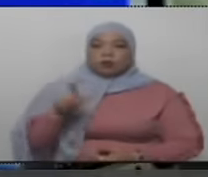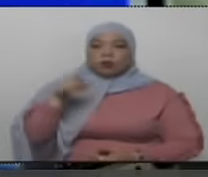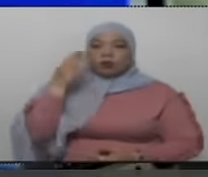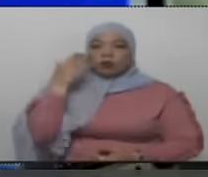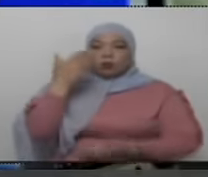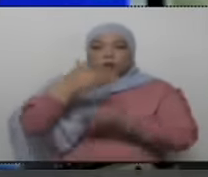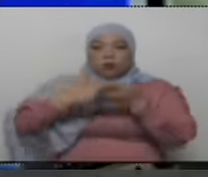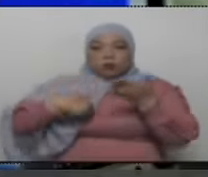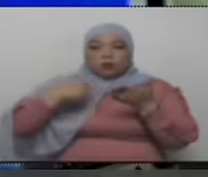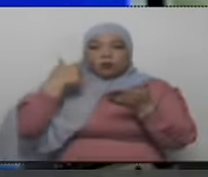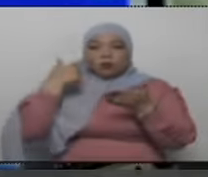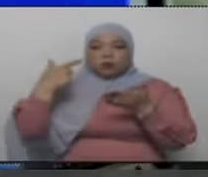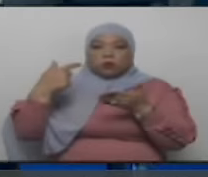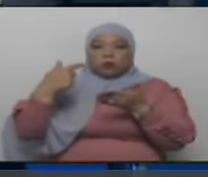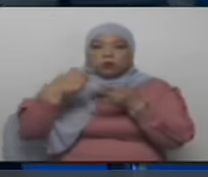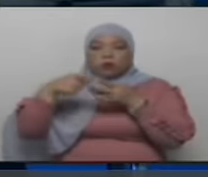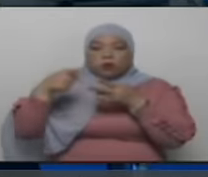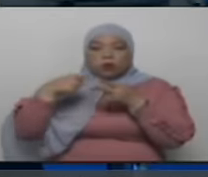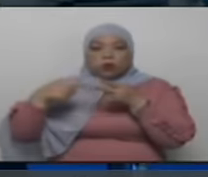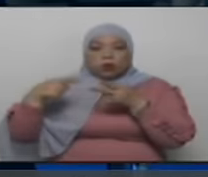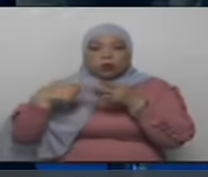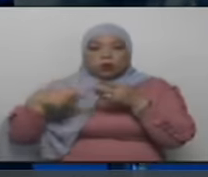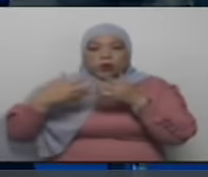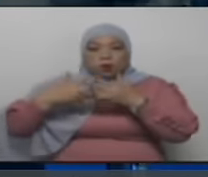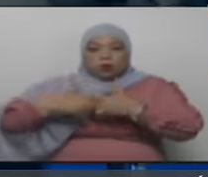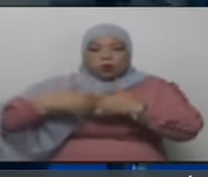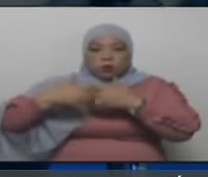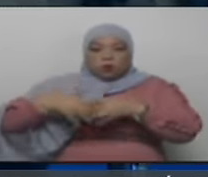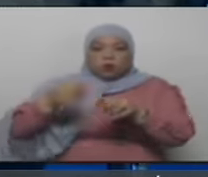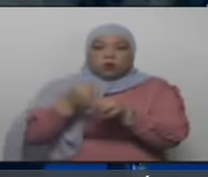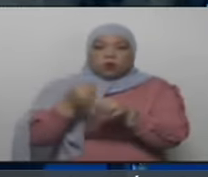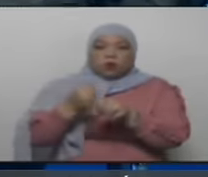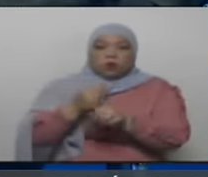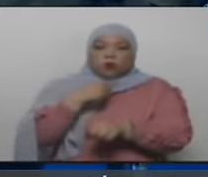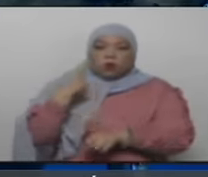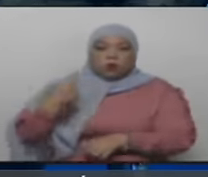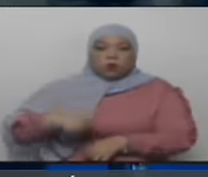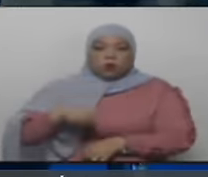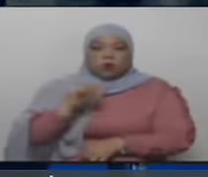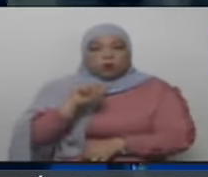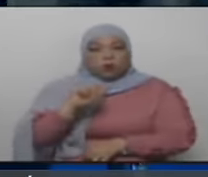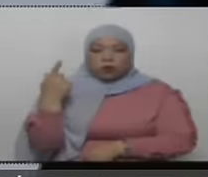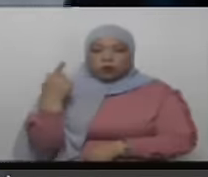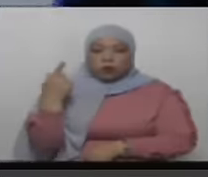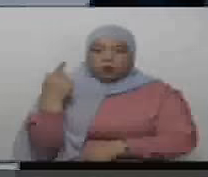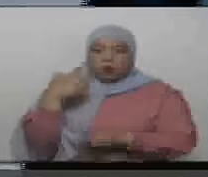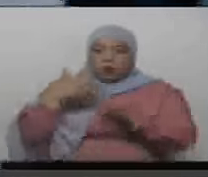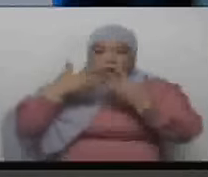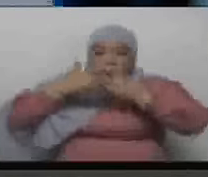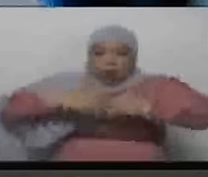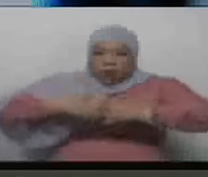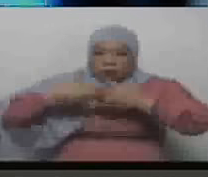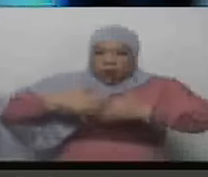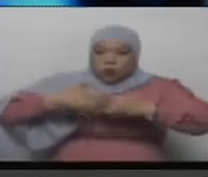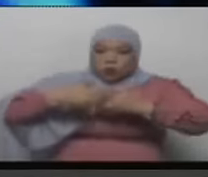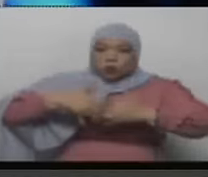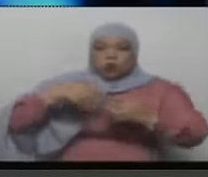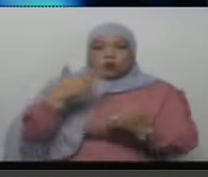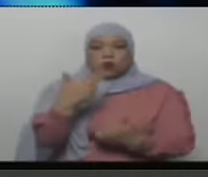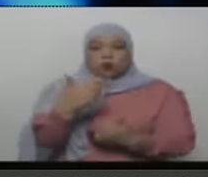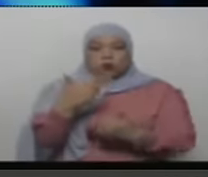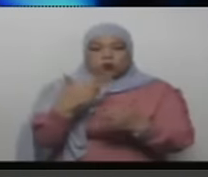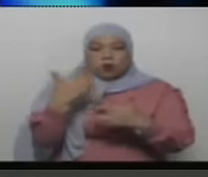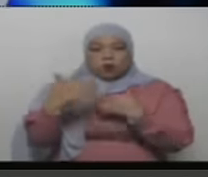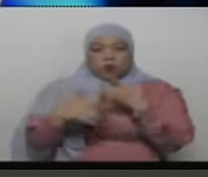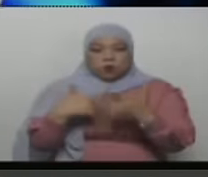lista, mira, de fábricas Kalashnikov. Este es el último momento. Century Arms, las armas. Esto,